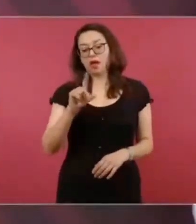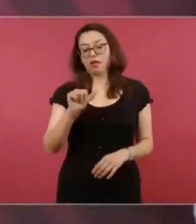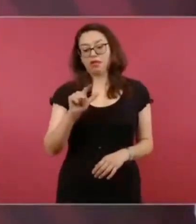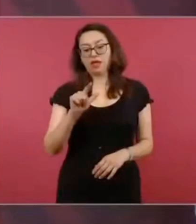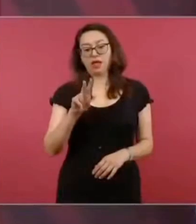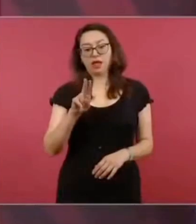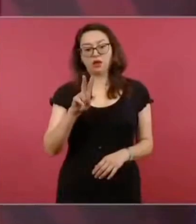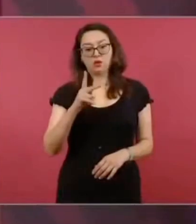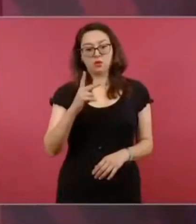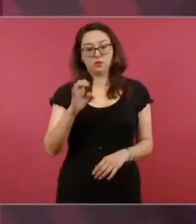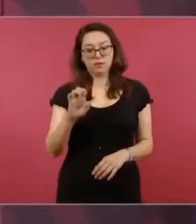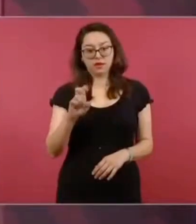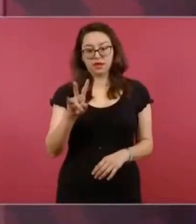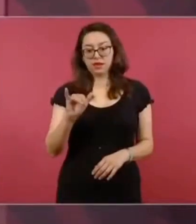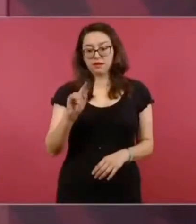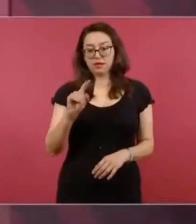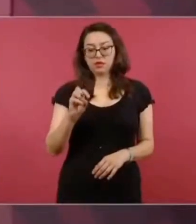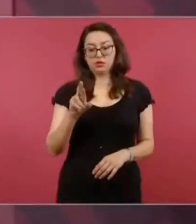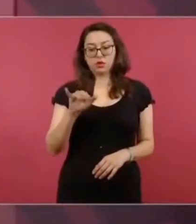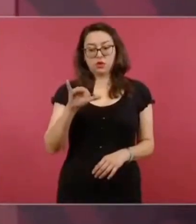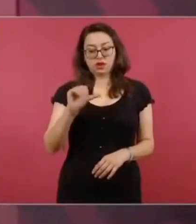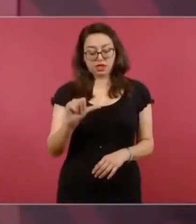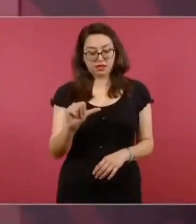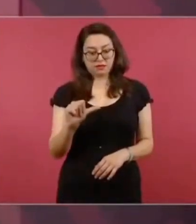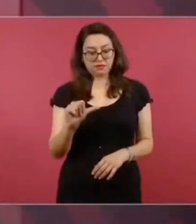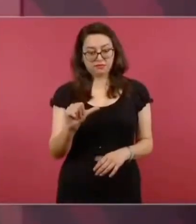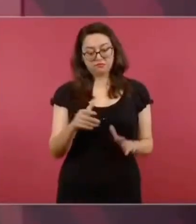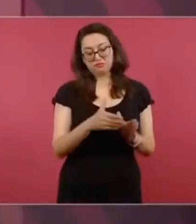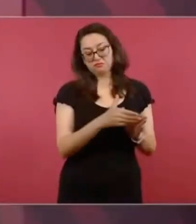Los periodos presidenciales eran de 4 años